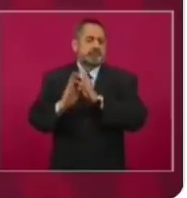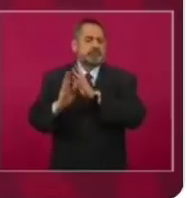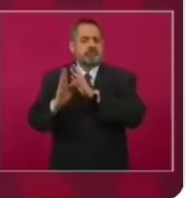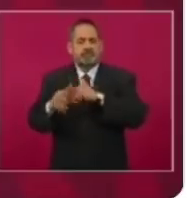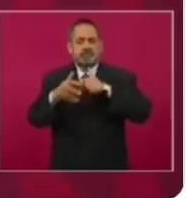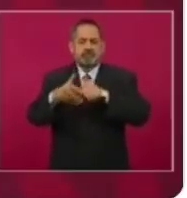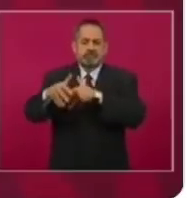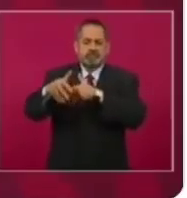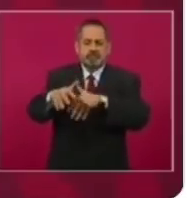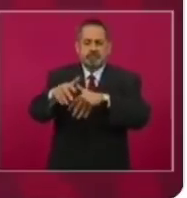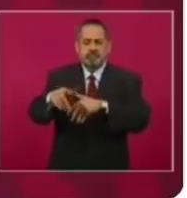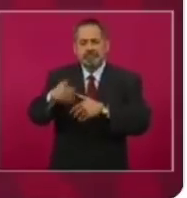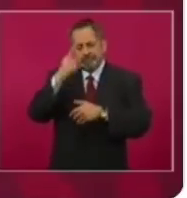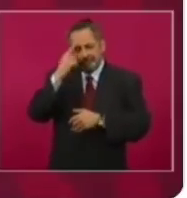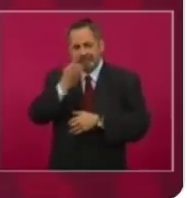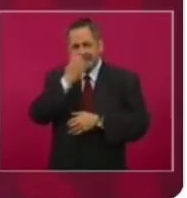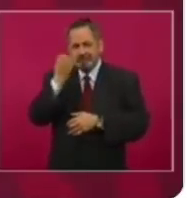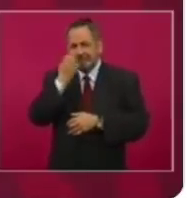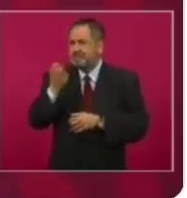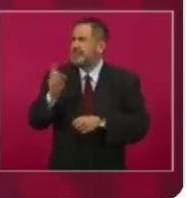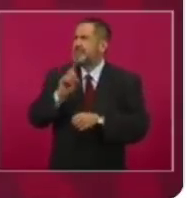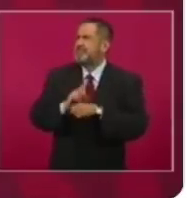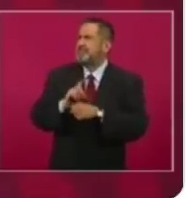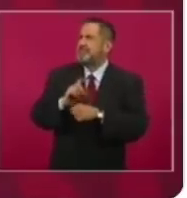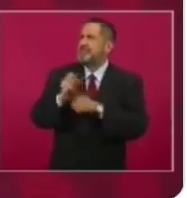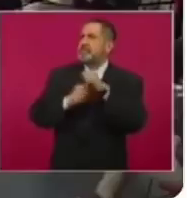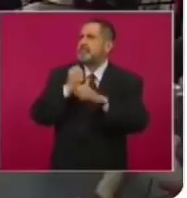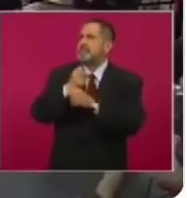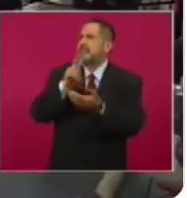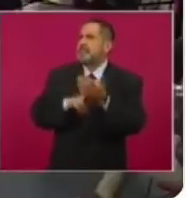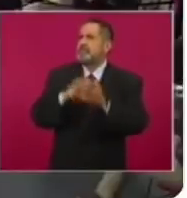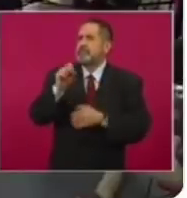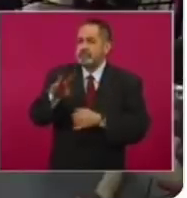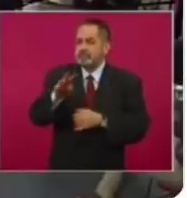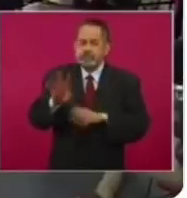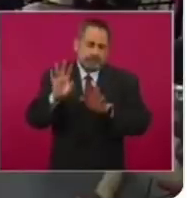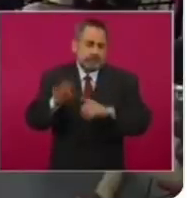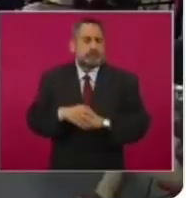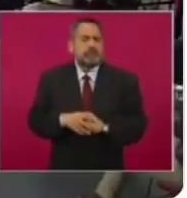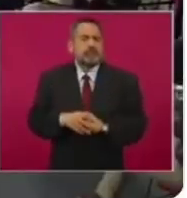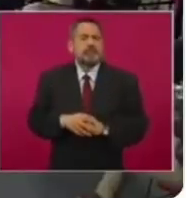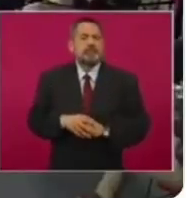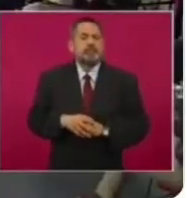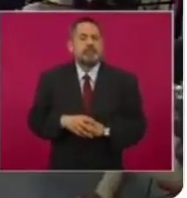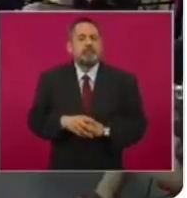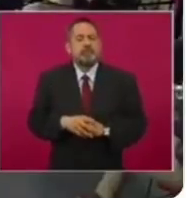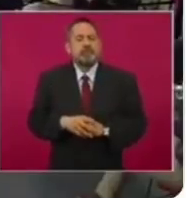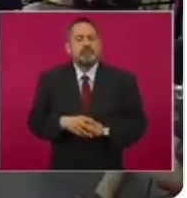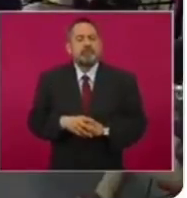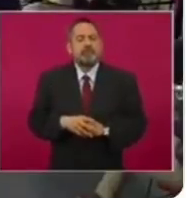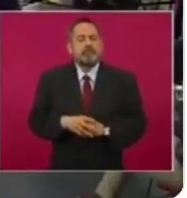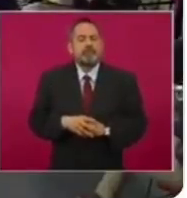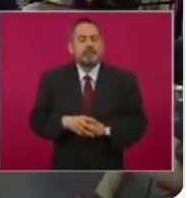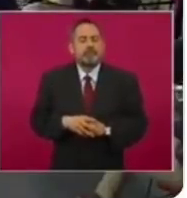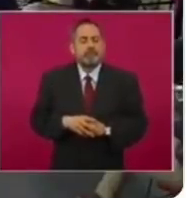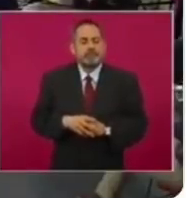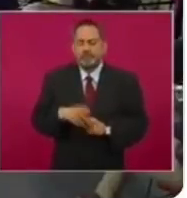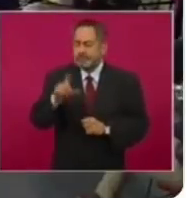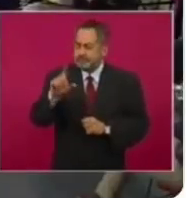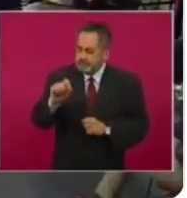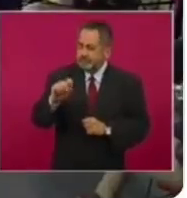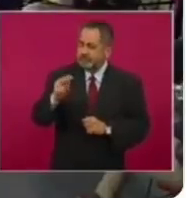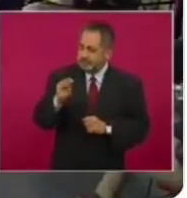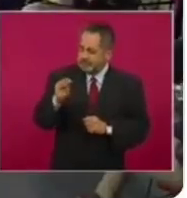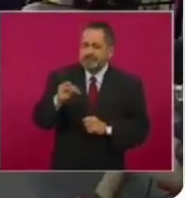de escolar fue el 19 y este 20 de